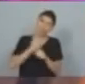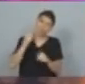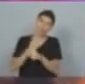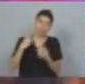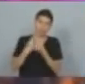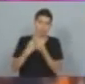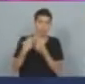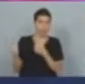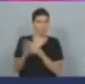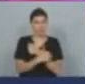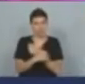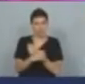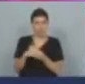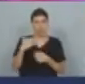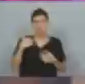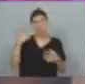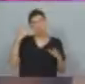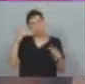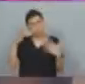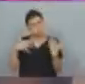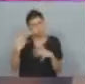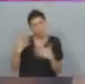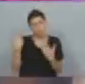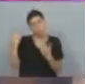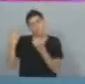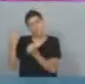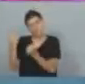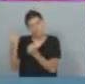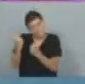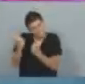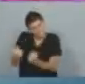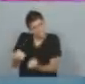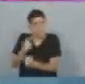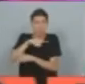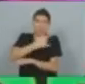mucho los coach. La confusión entre hacer fuerza y tener fuerza.